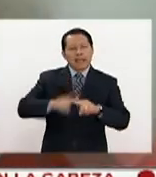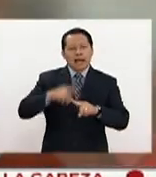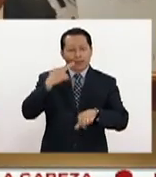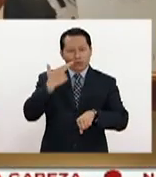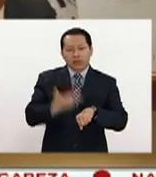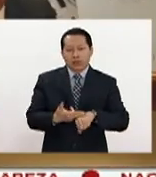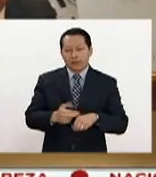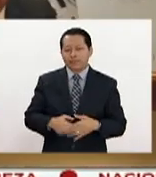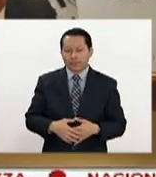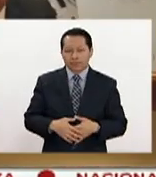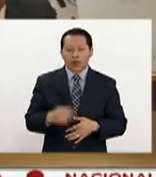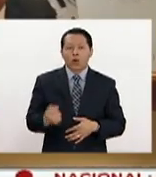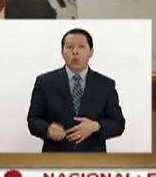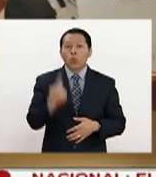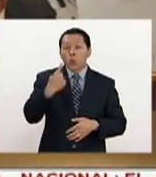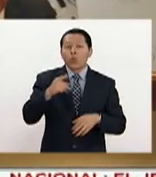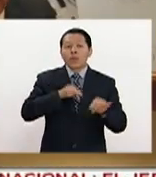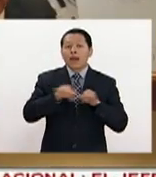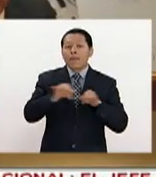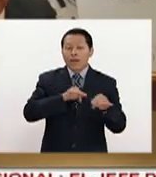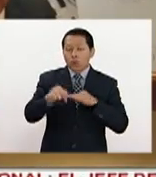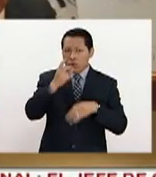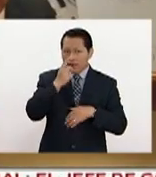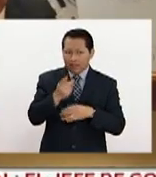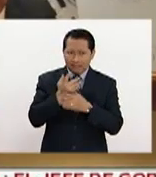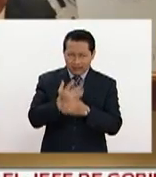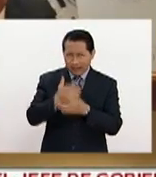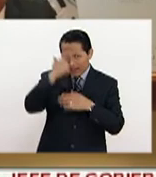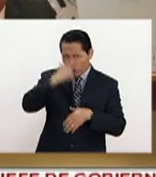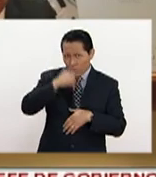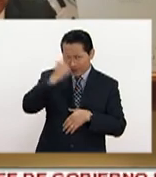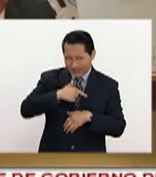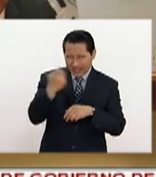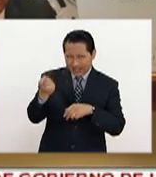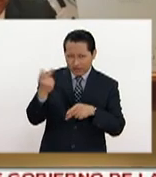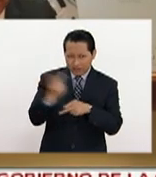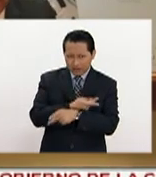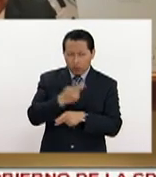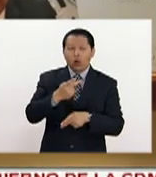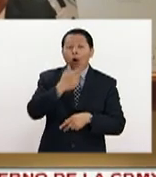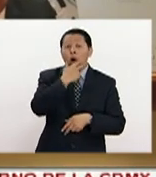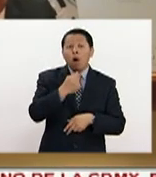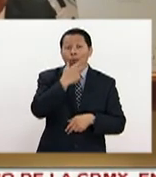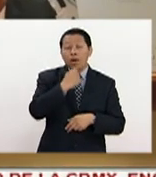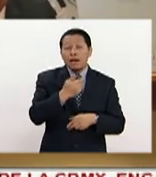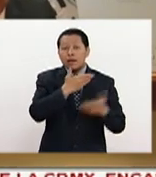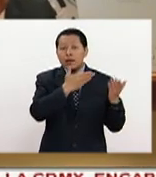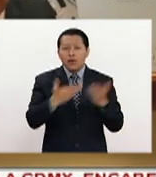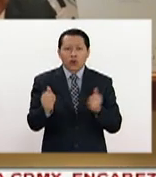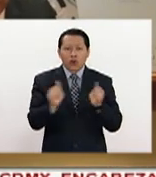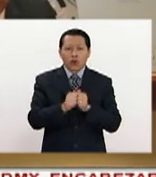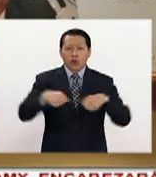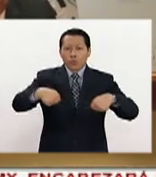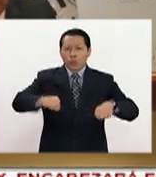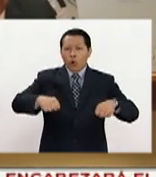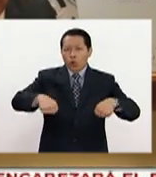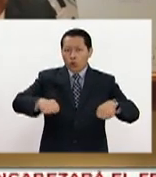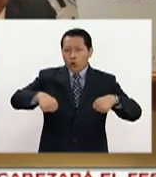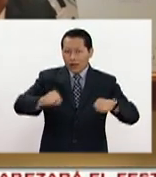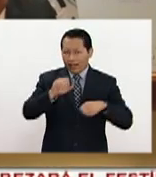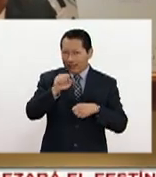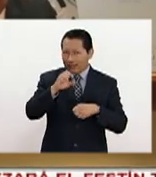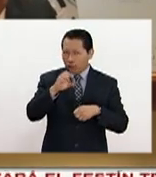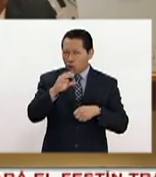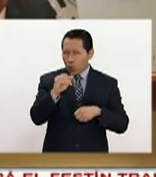responsable. Uno de los trabajadores manifestó que la noche de los hechos el imputado llegó al lugar a bordo de una motocicleta tipo scooter